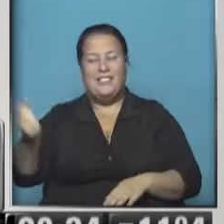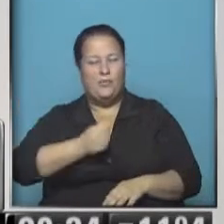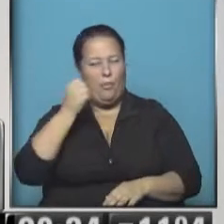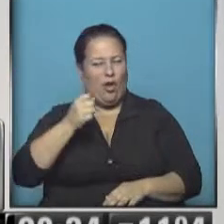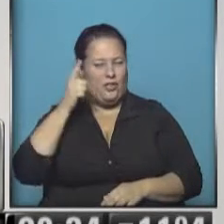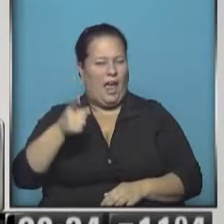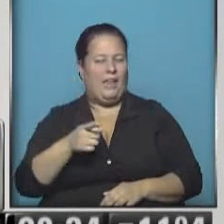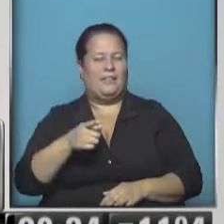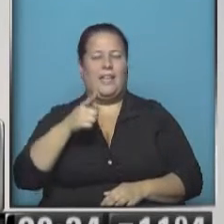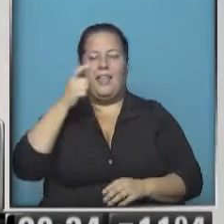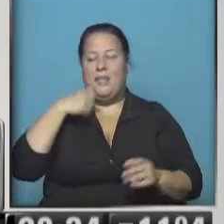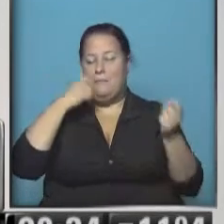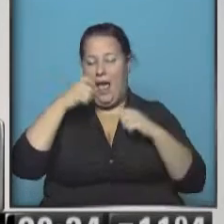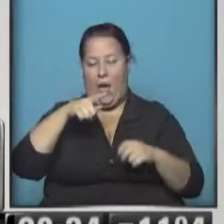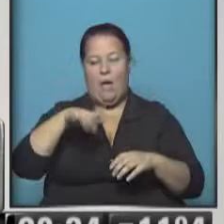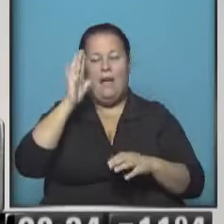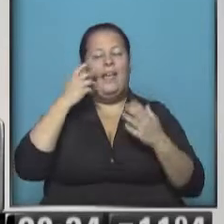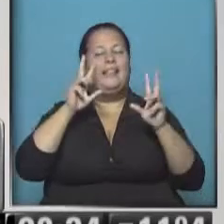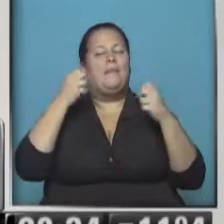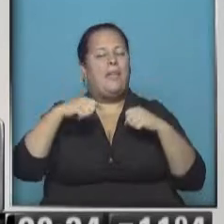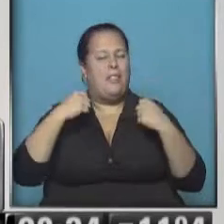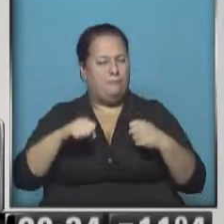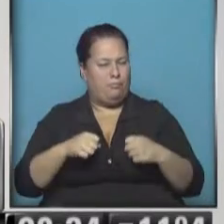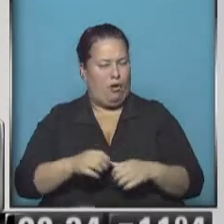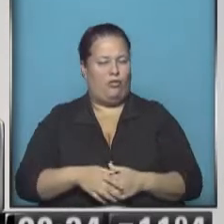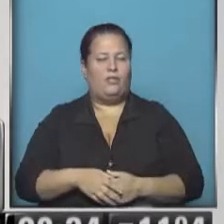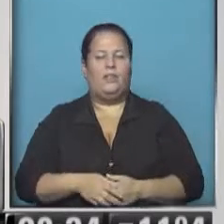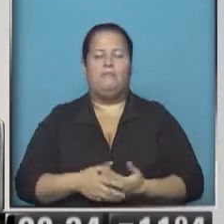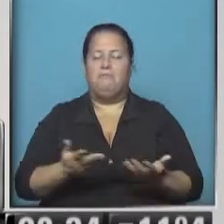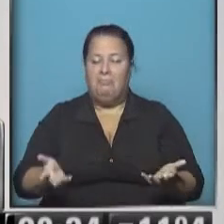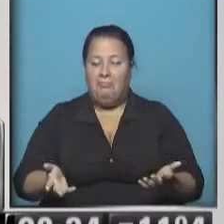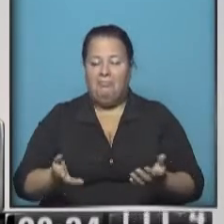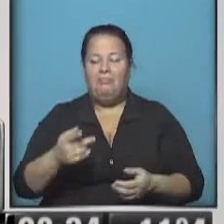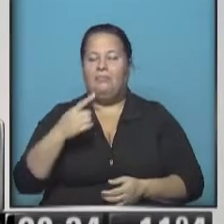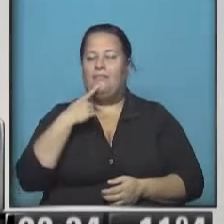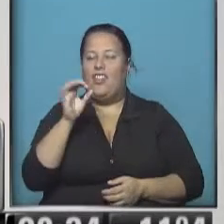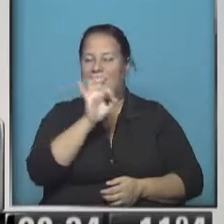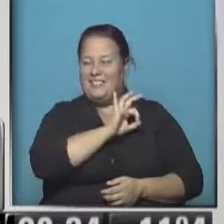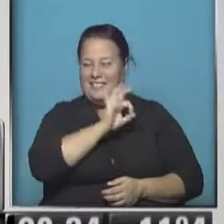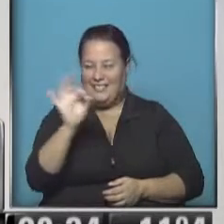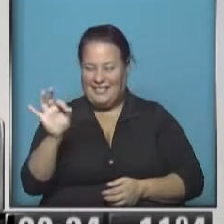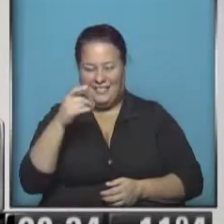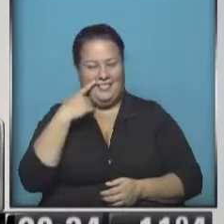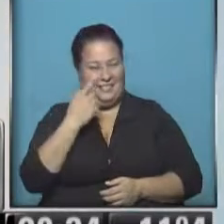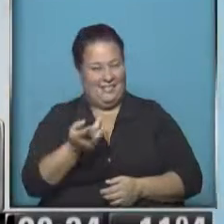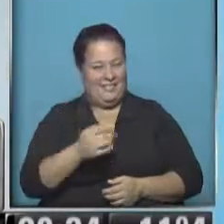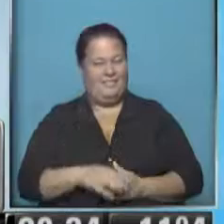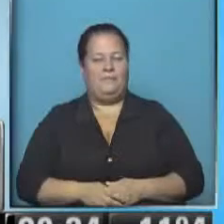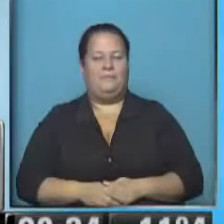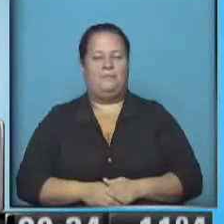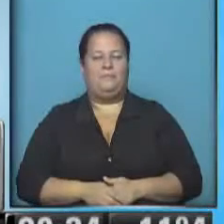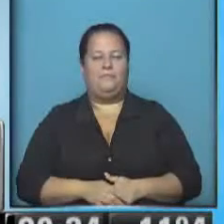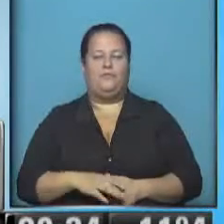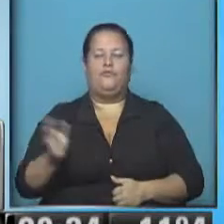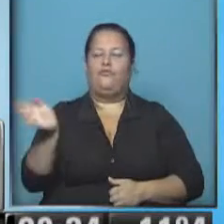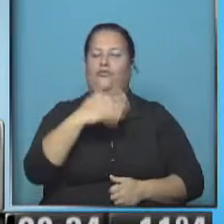y así especialmente en los deportivos de asunción bueno no nombraron aquí ustedes están viendo en